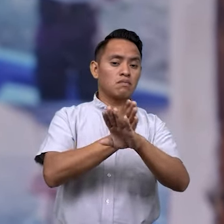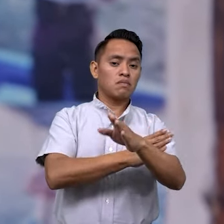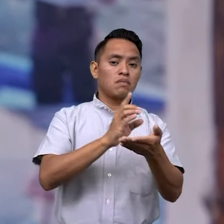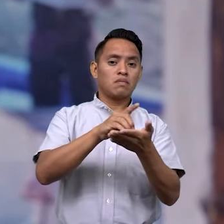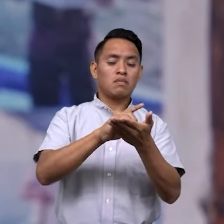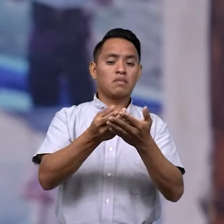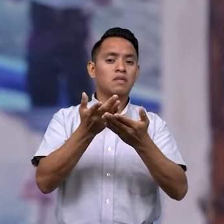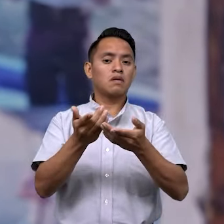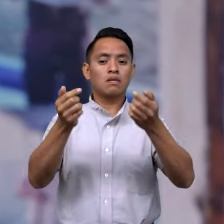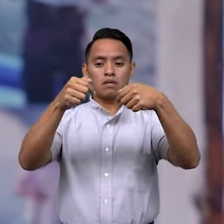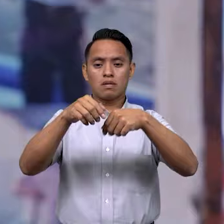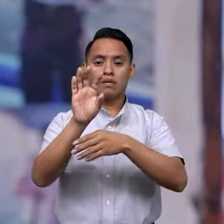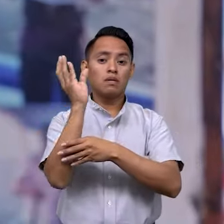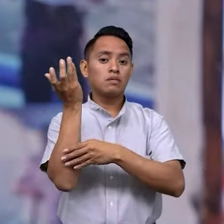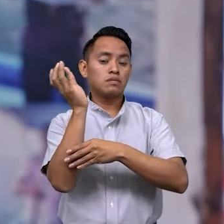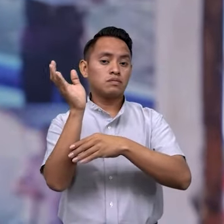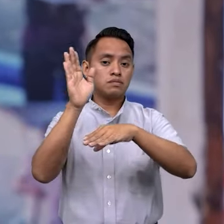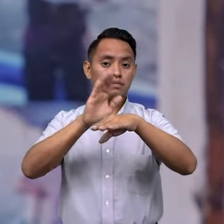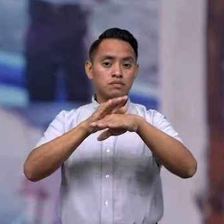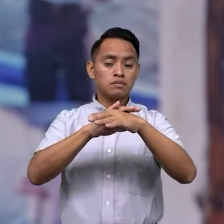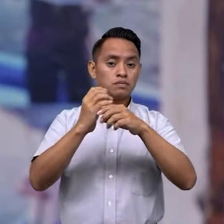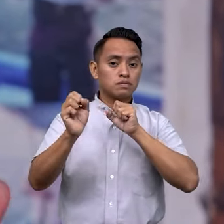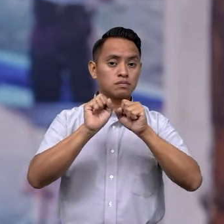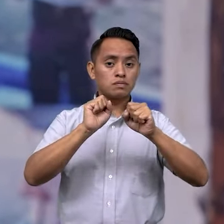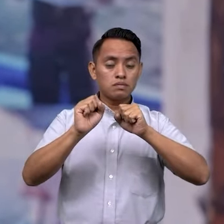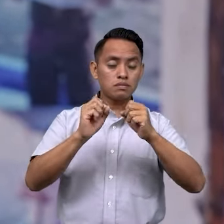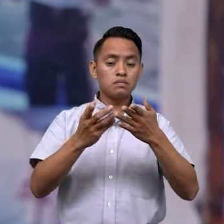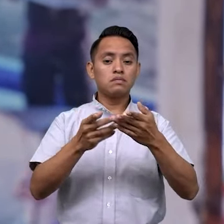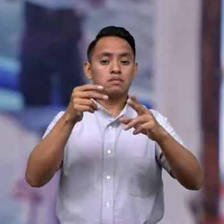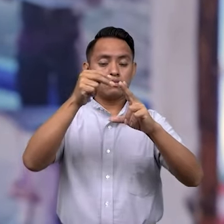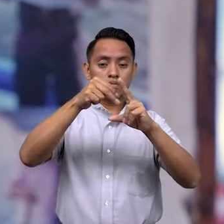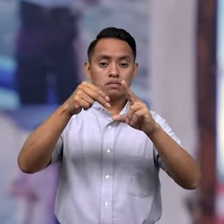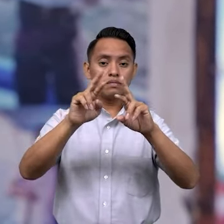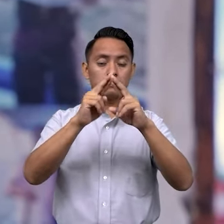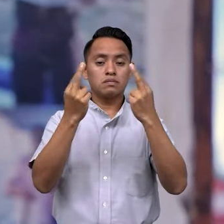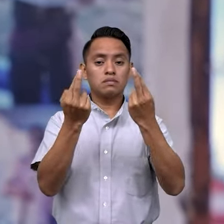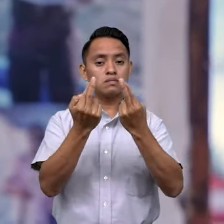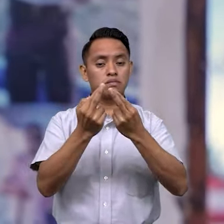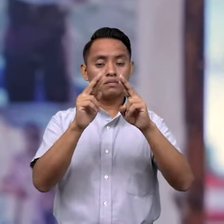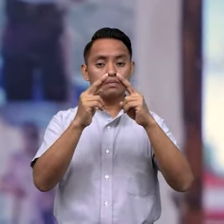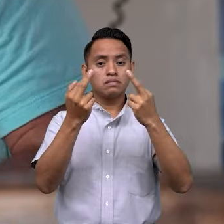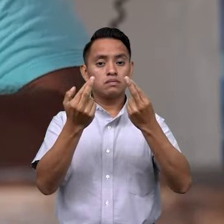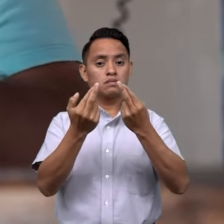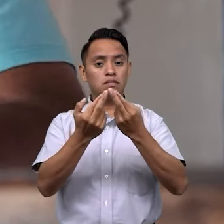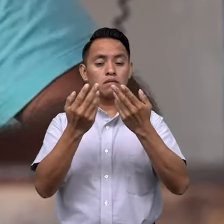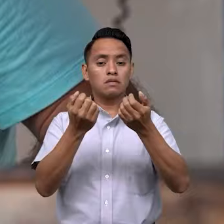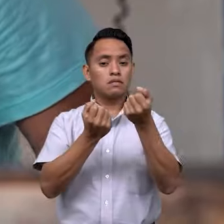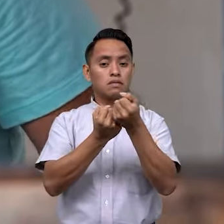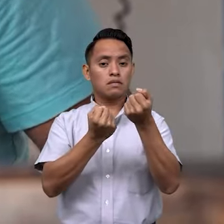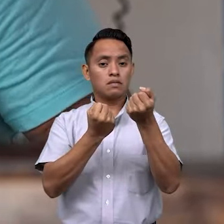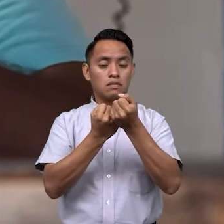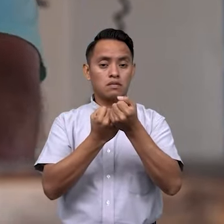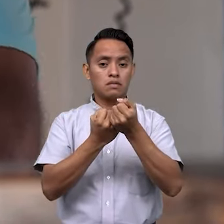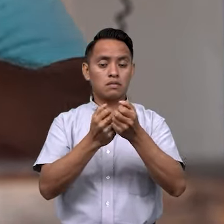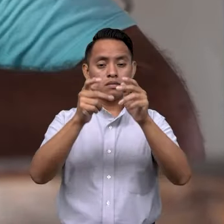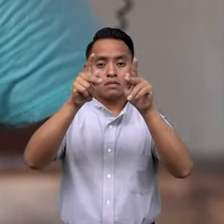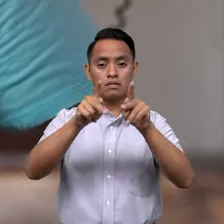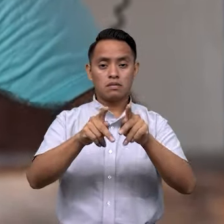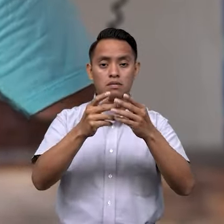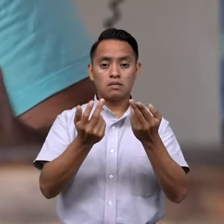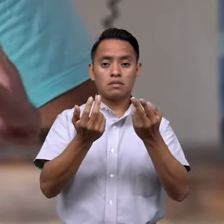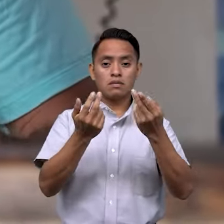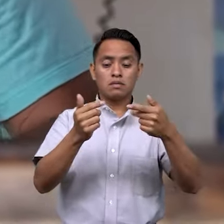las alarmas que suenan cada vez que hay un temblor, SINAPRED, las reuniones que nos dan, el apoyo de persona a